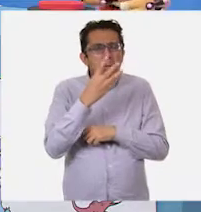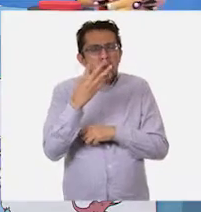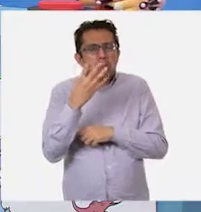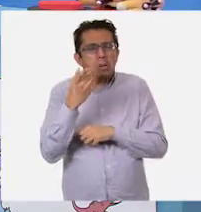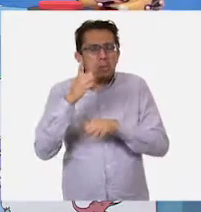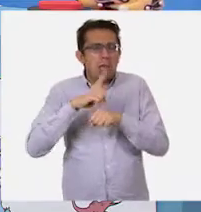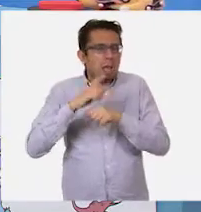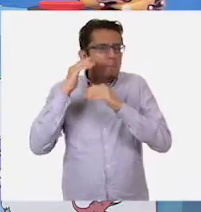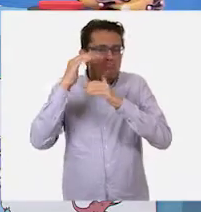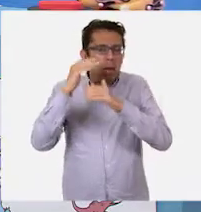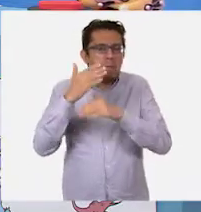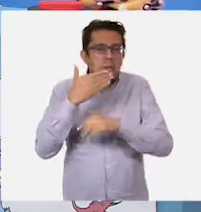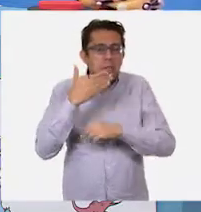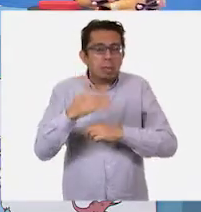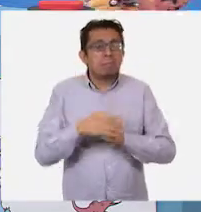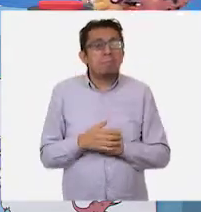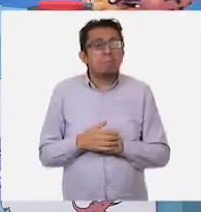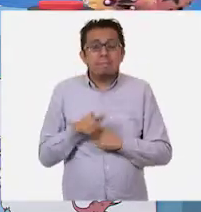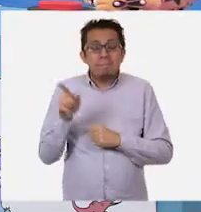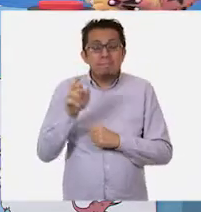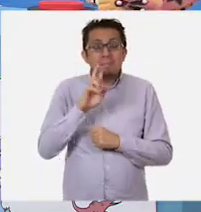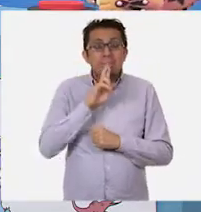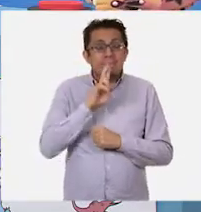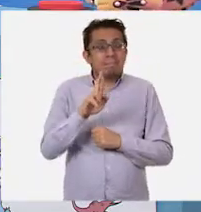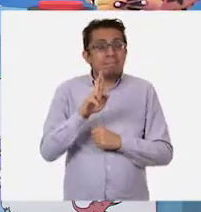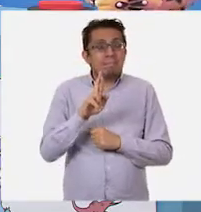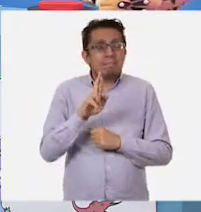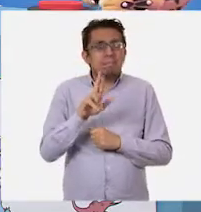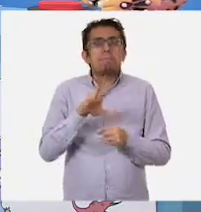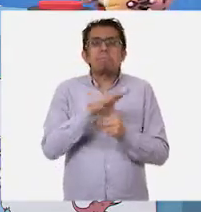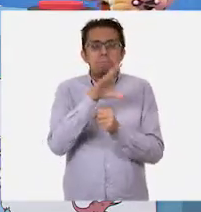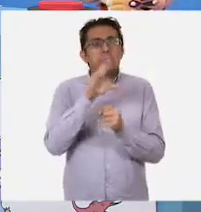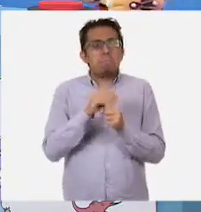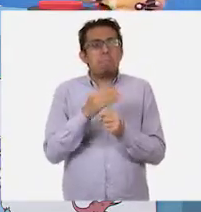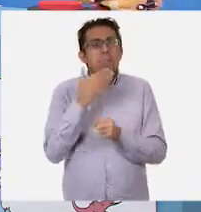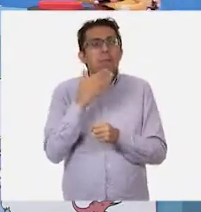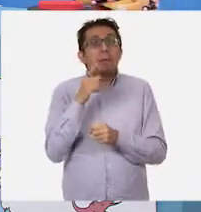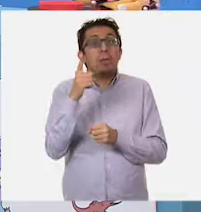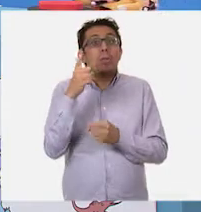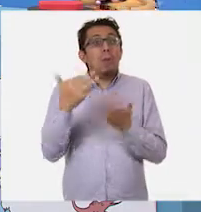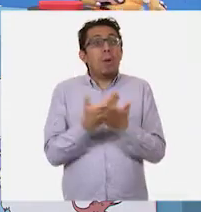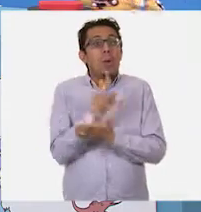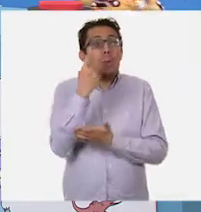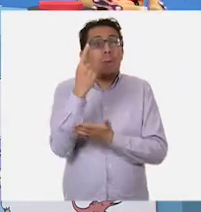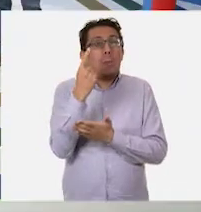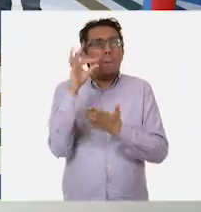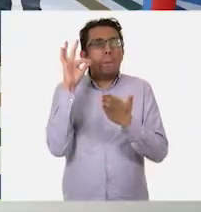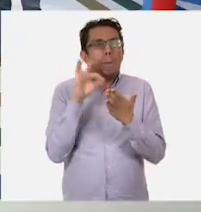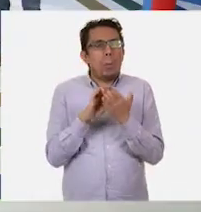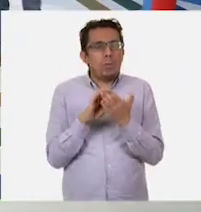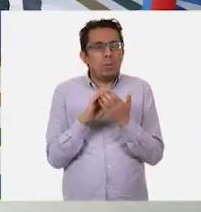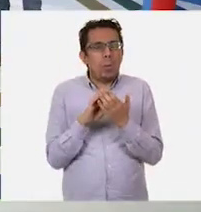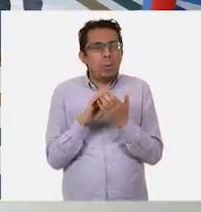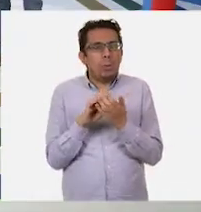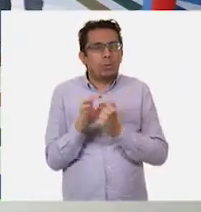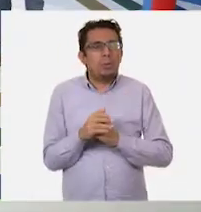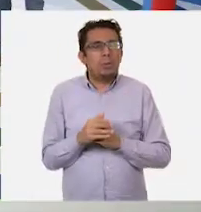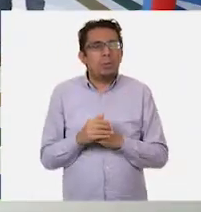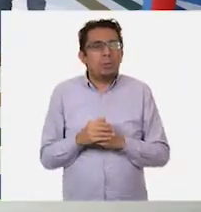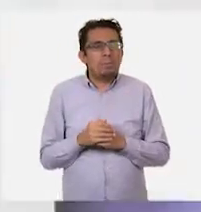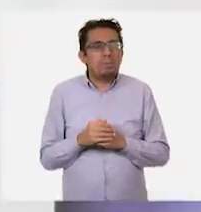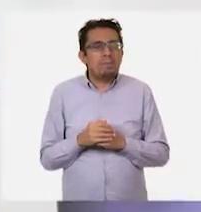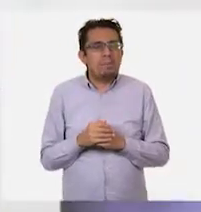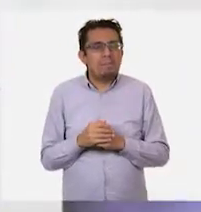¡Wow! Tu respuesta es completa y correcta. Un punto para Juan Carlos. ¡Muy bien!